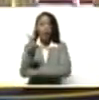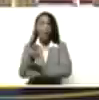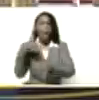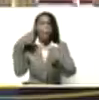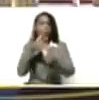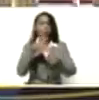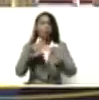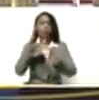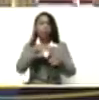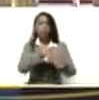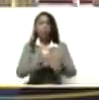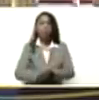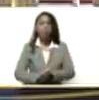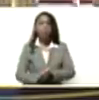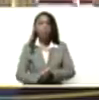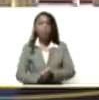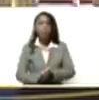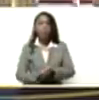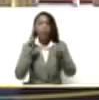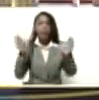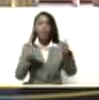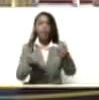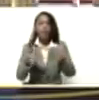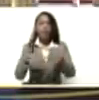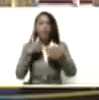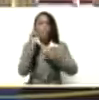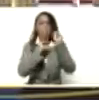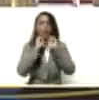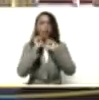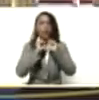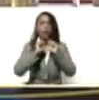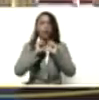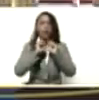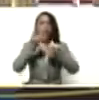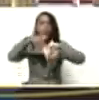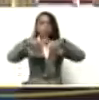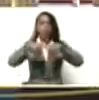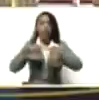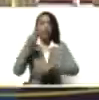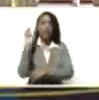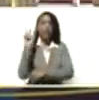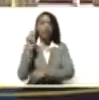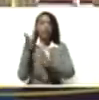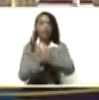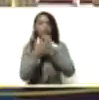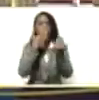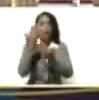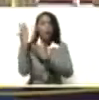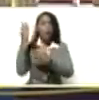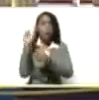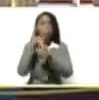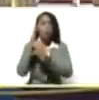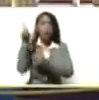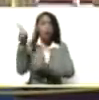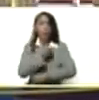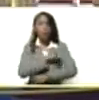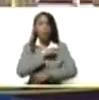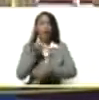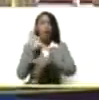destruir el almacén de máquinas electorales aquí en venezuela y ella está en españa protegido por el gobierno